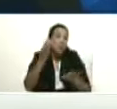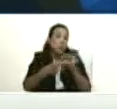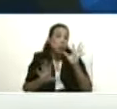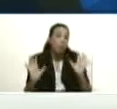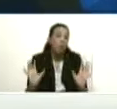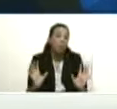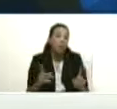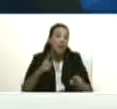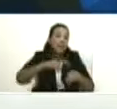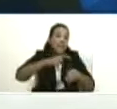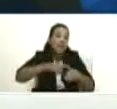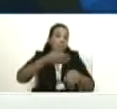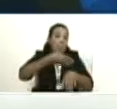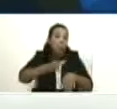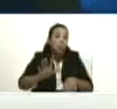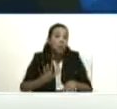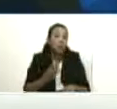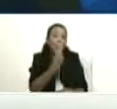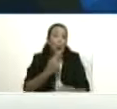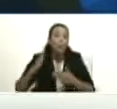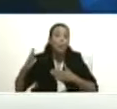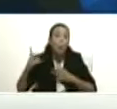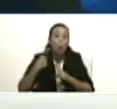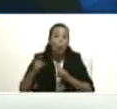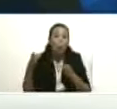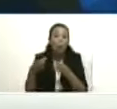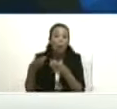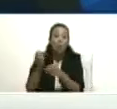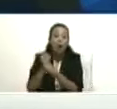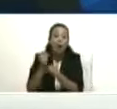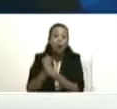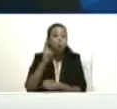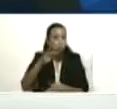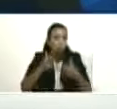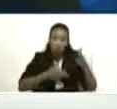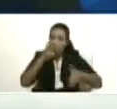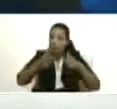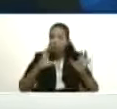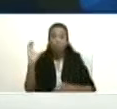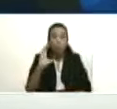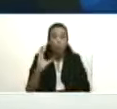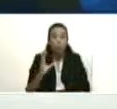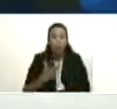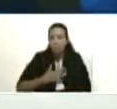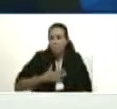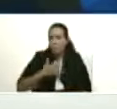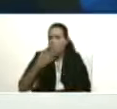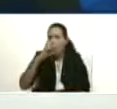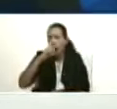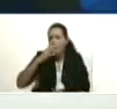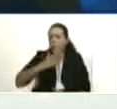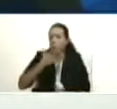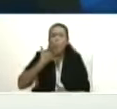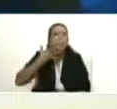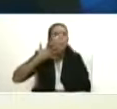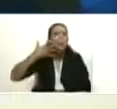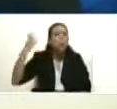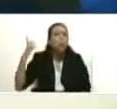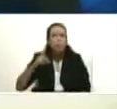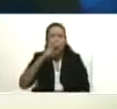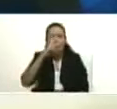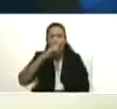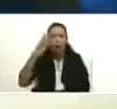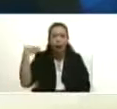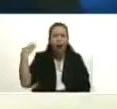circunstancialmente. Estoy en comisión de servicio, pero yo soy trabajador del metro, es mi esencia. Me siento orgulloso de